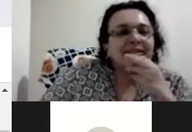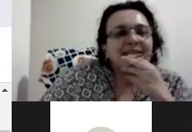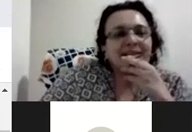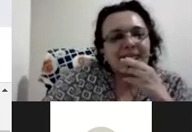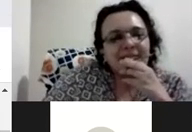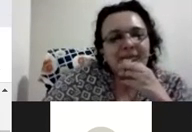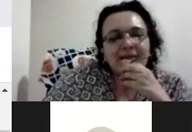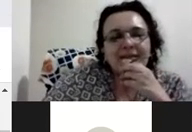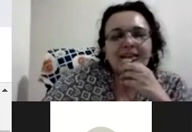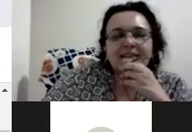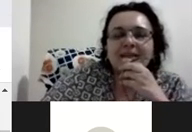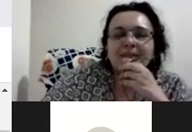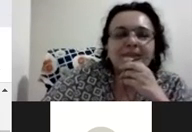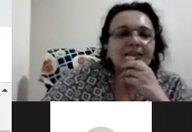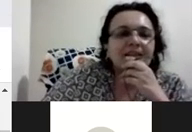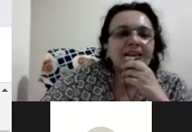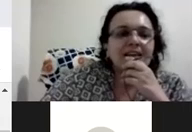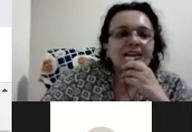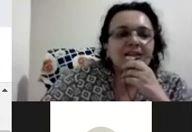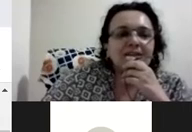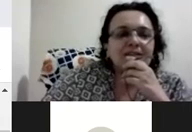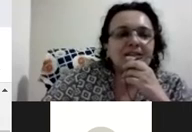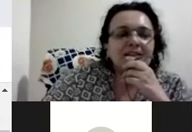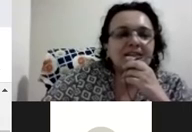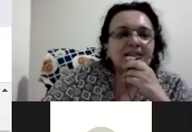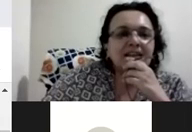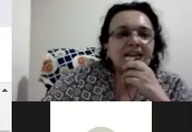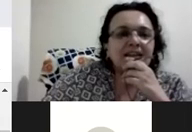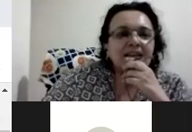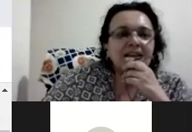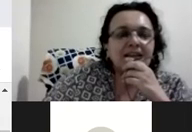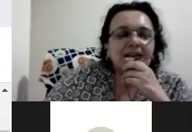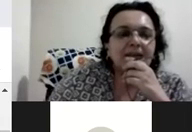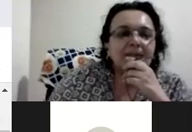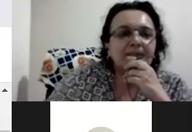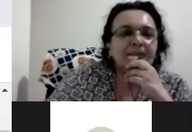¿Verdad? Pero a ver qué tal. Entonces,